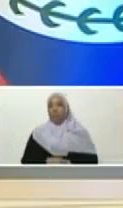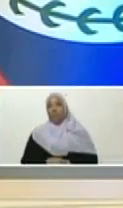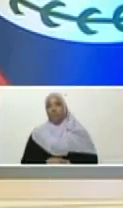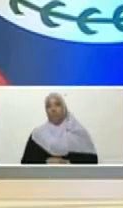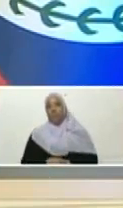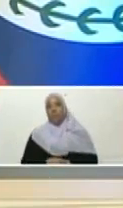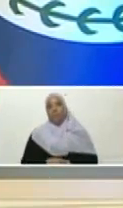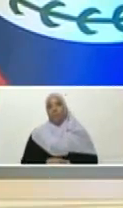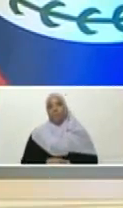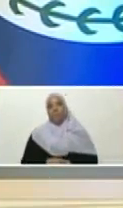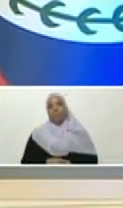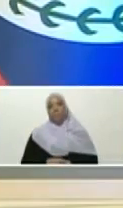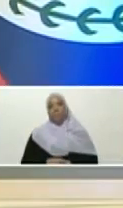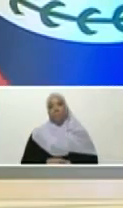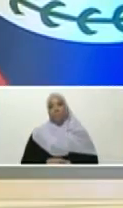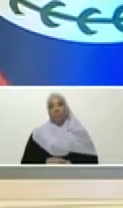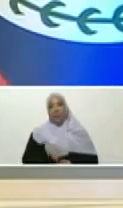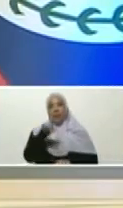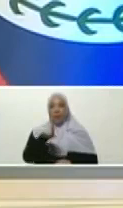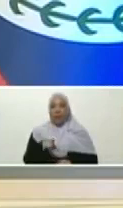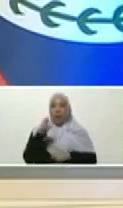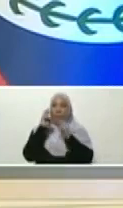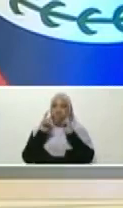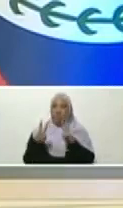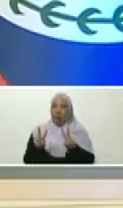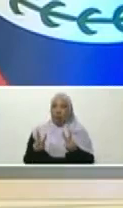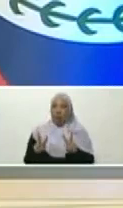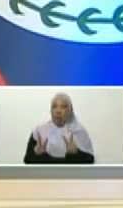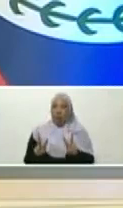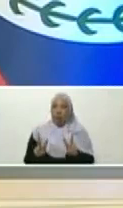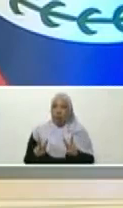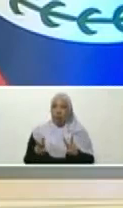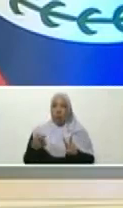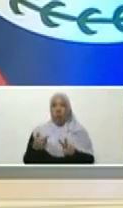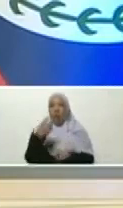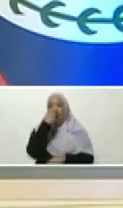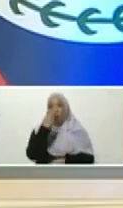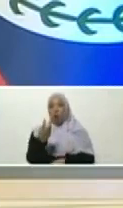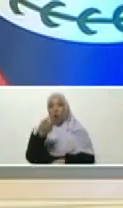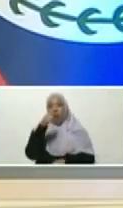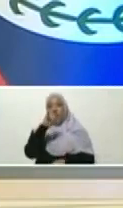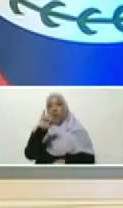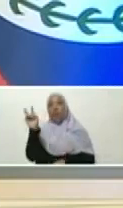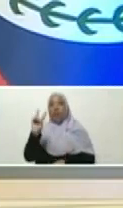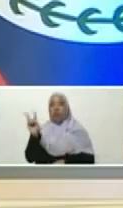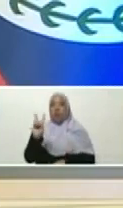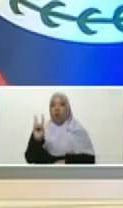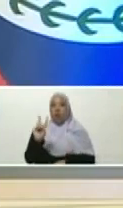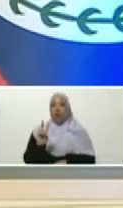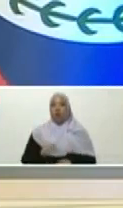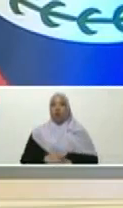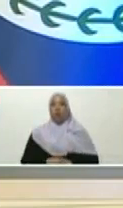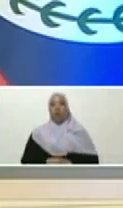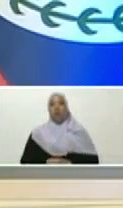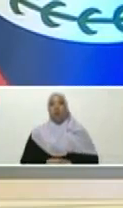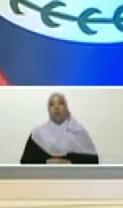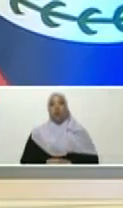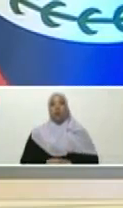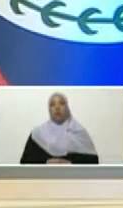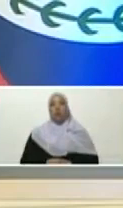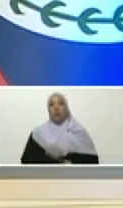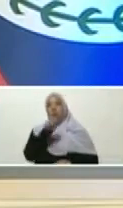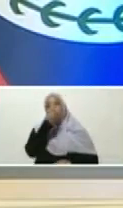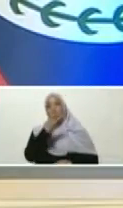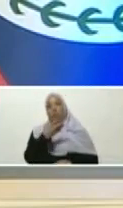y habíamos quedado en vernos. Y lo había invitado a visitar Venezuela. Y en buena